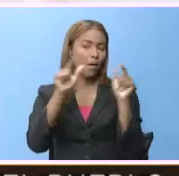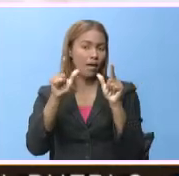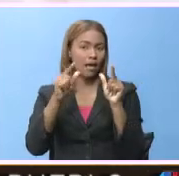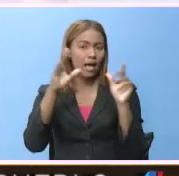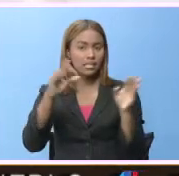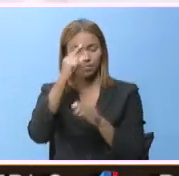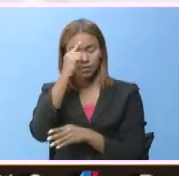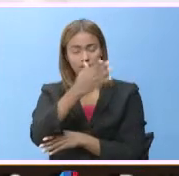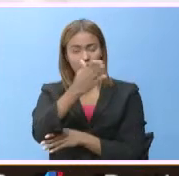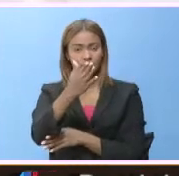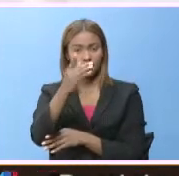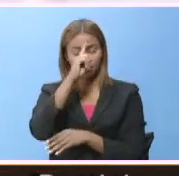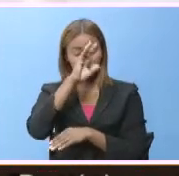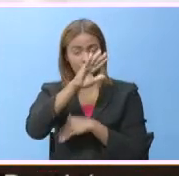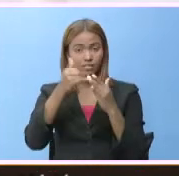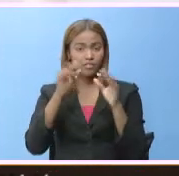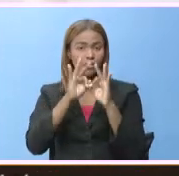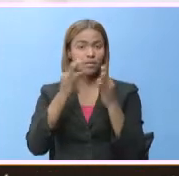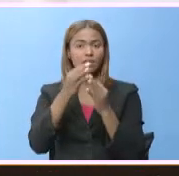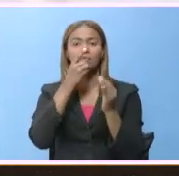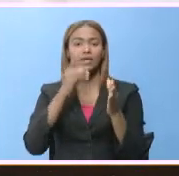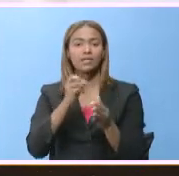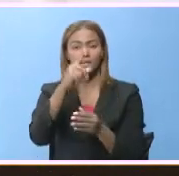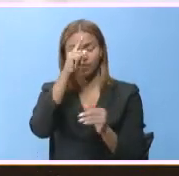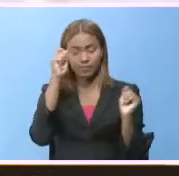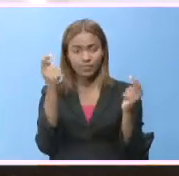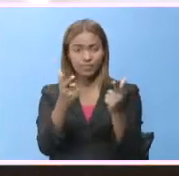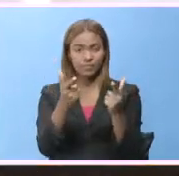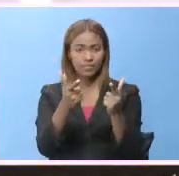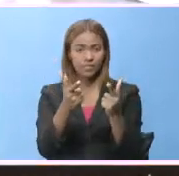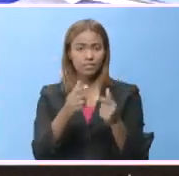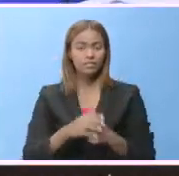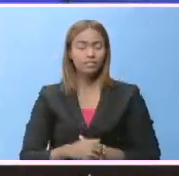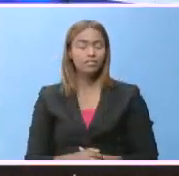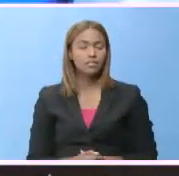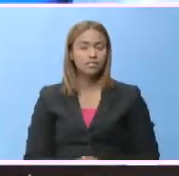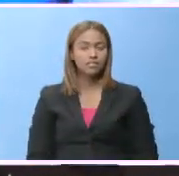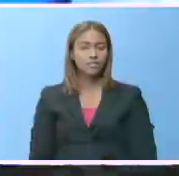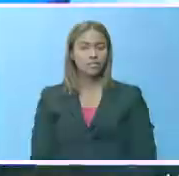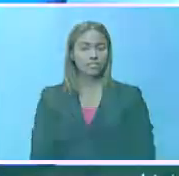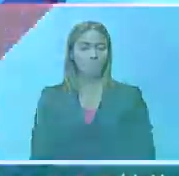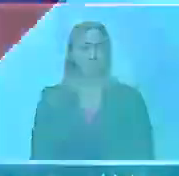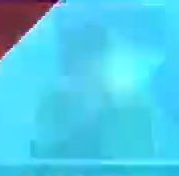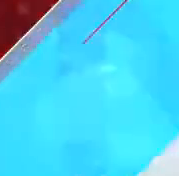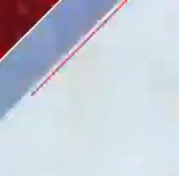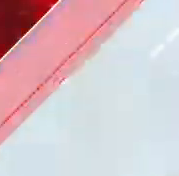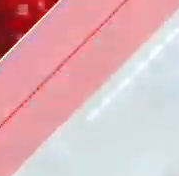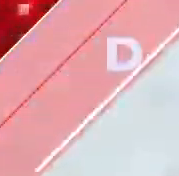para ustedes, para toda la familia dominicana, la televisión de todos. Hasta entonces.